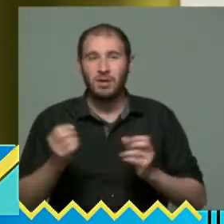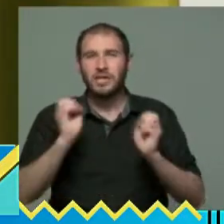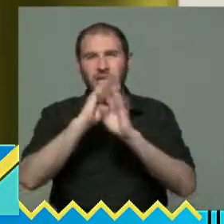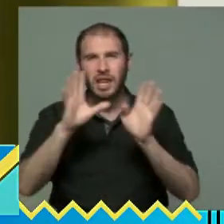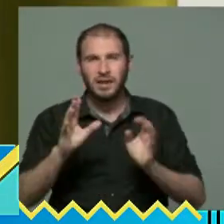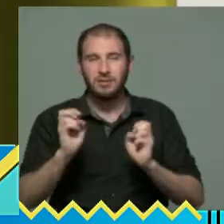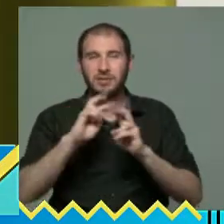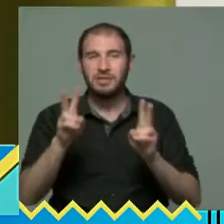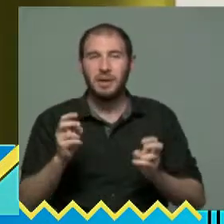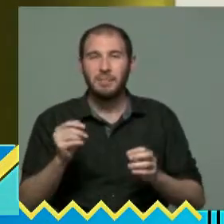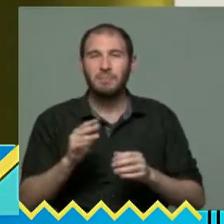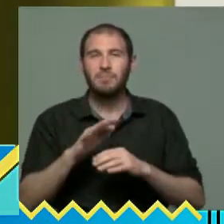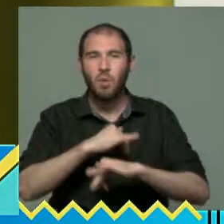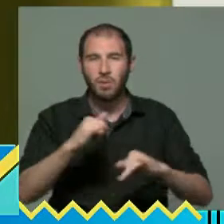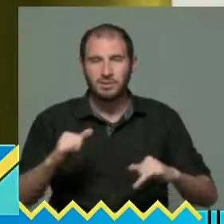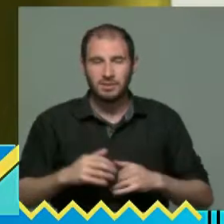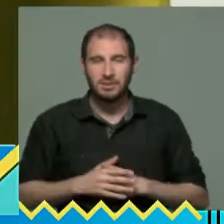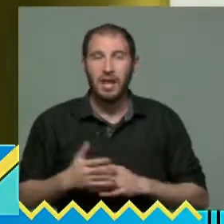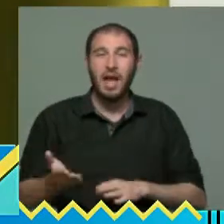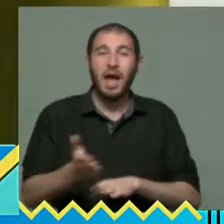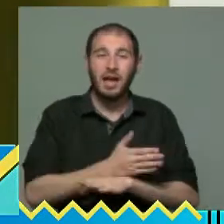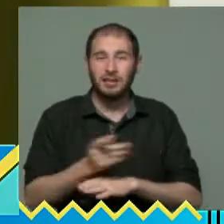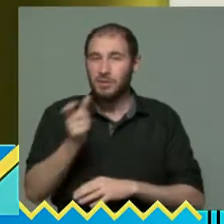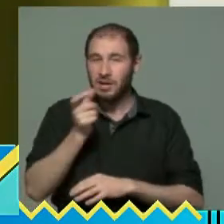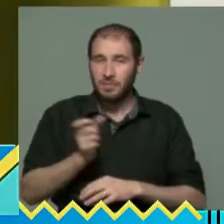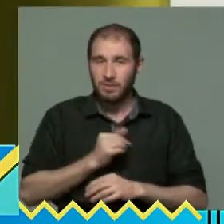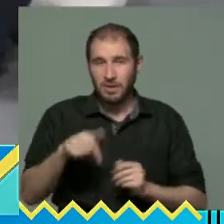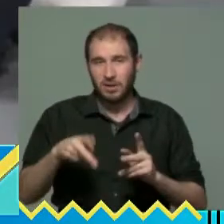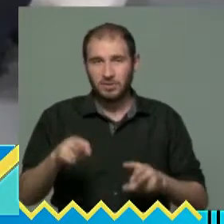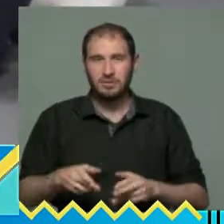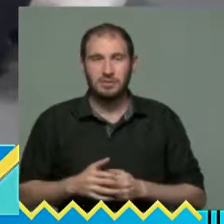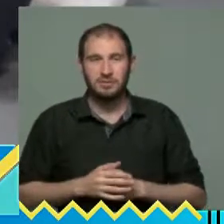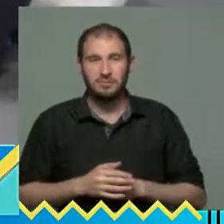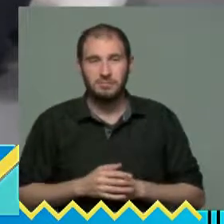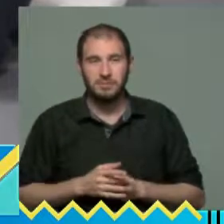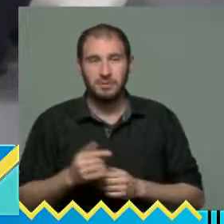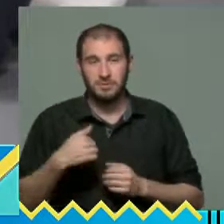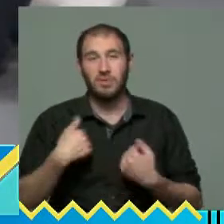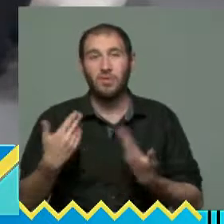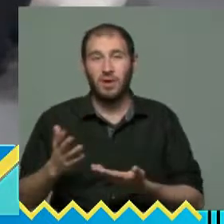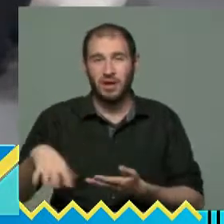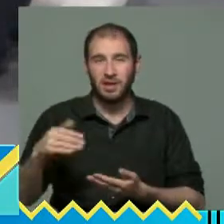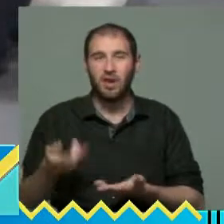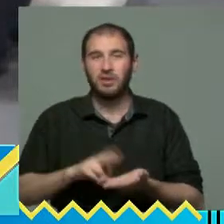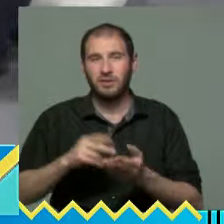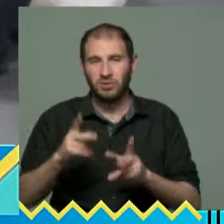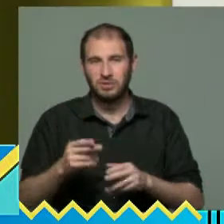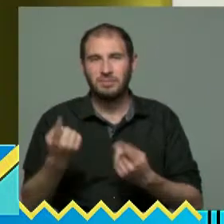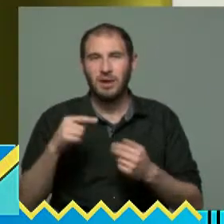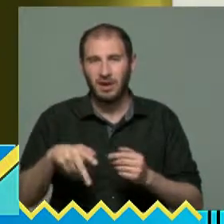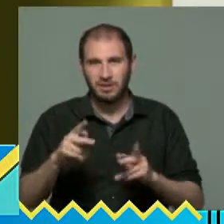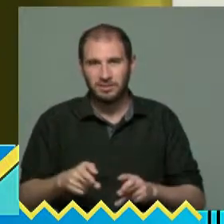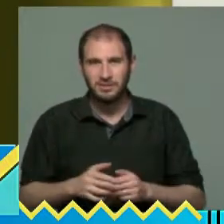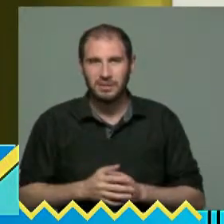a la publicidad. Antes de que contestes, tengo que ir a un corte. Voy a darte tu espacio de vuelta del corte, pero tenemos que hacer un